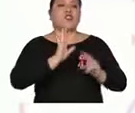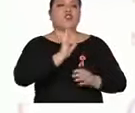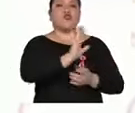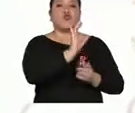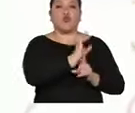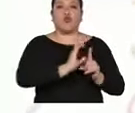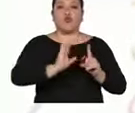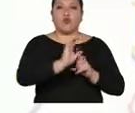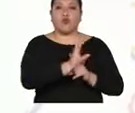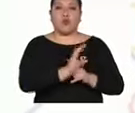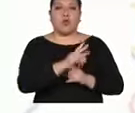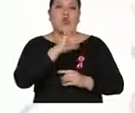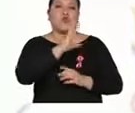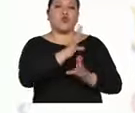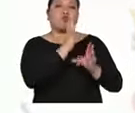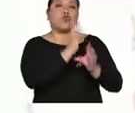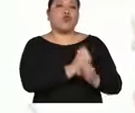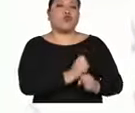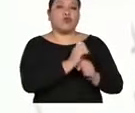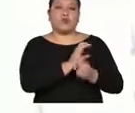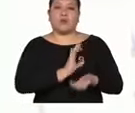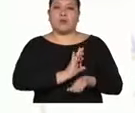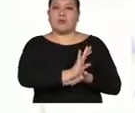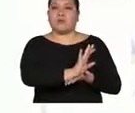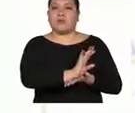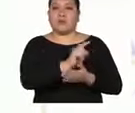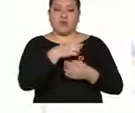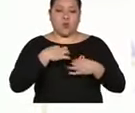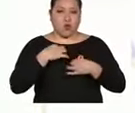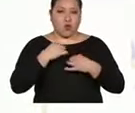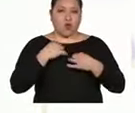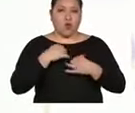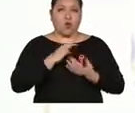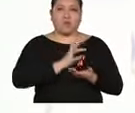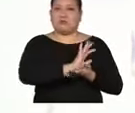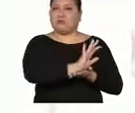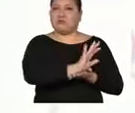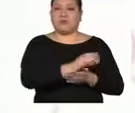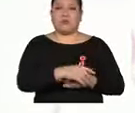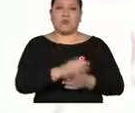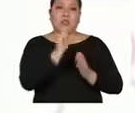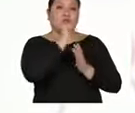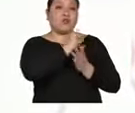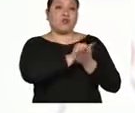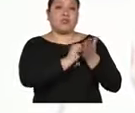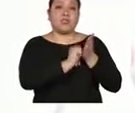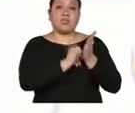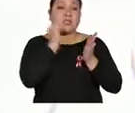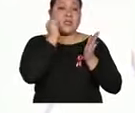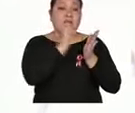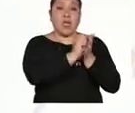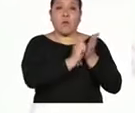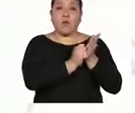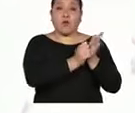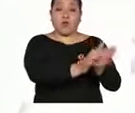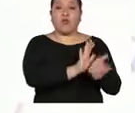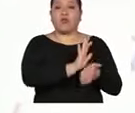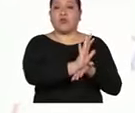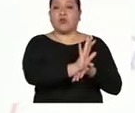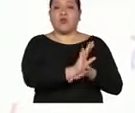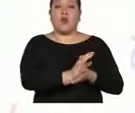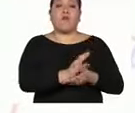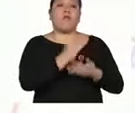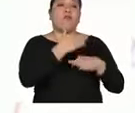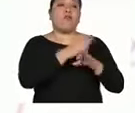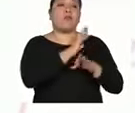cultura, hábitos, costumbres, indumentarias, símbolos, formas de vida, sentido